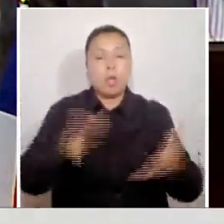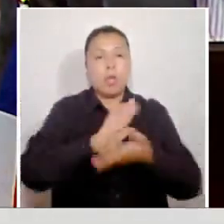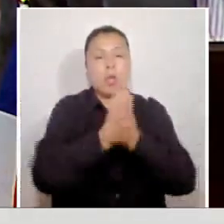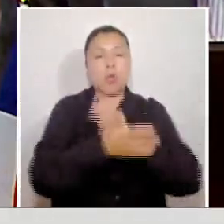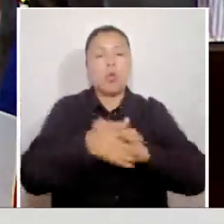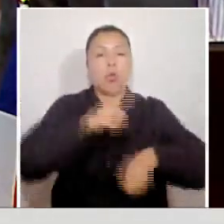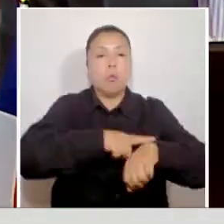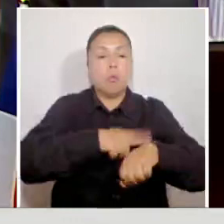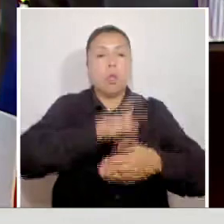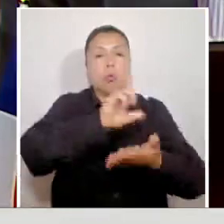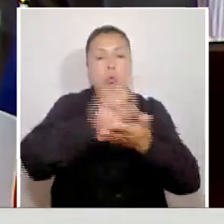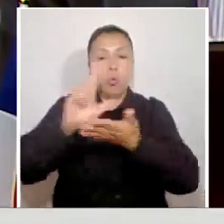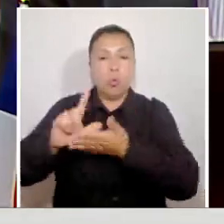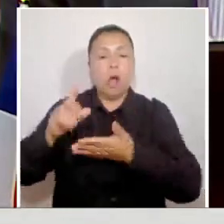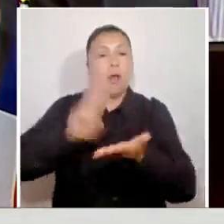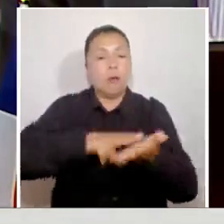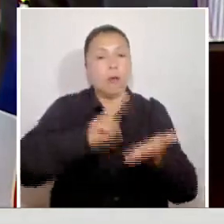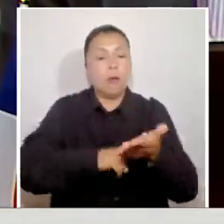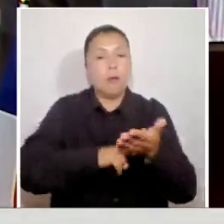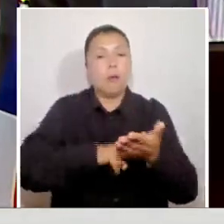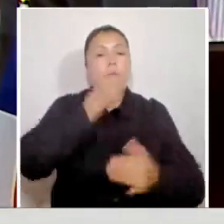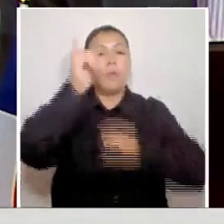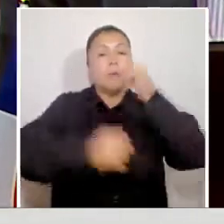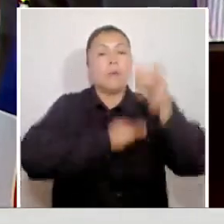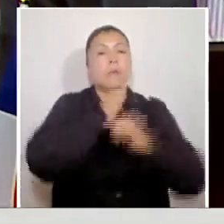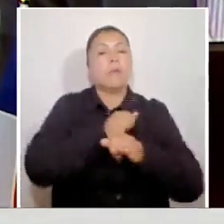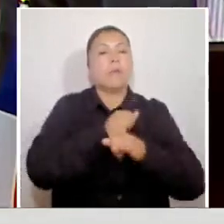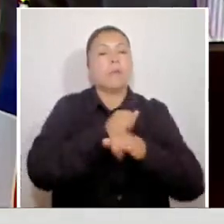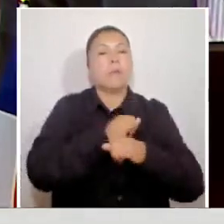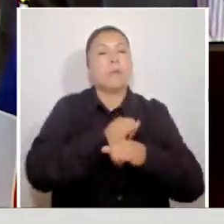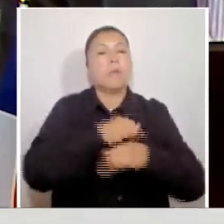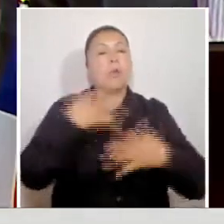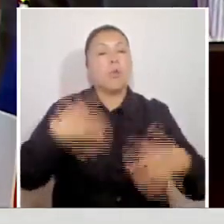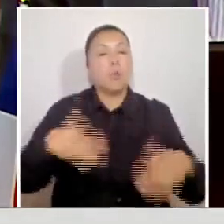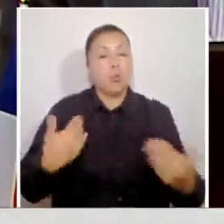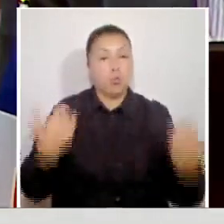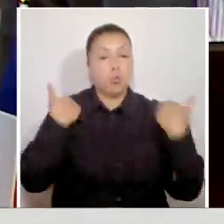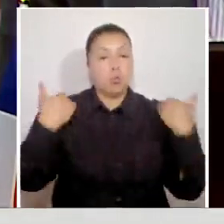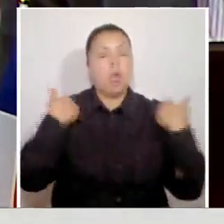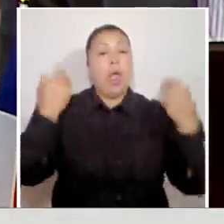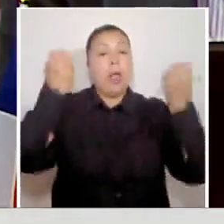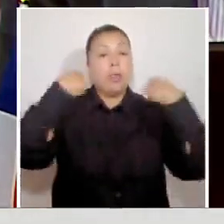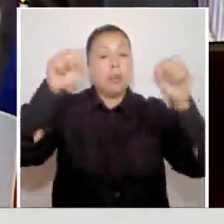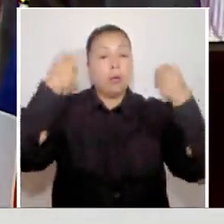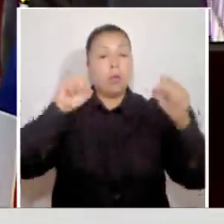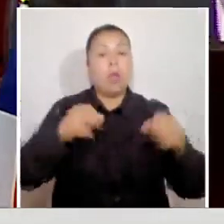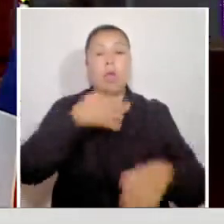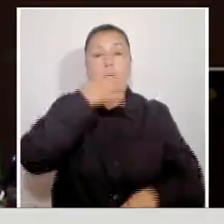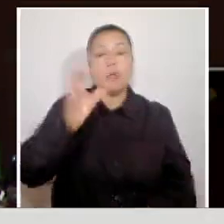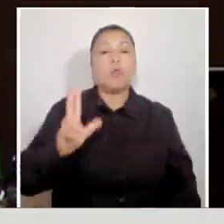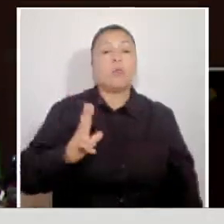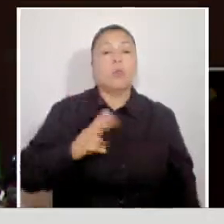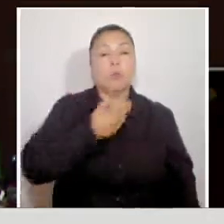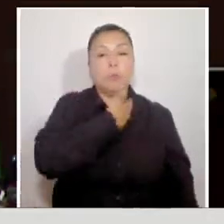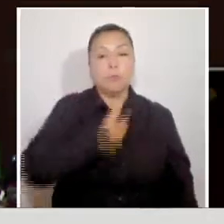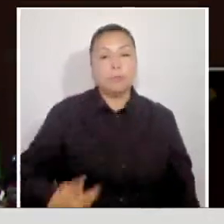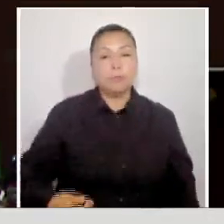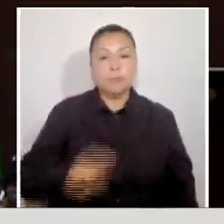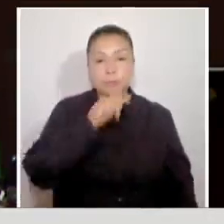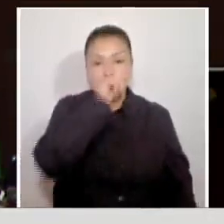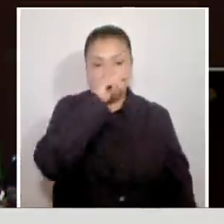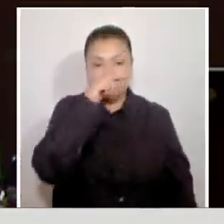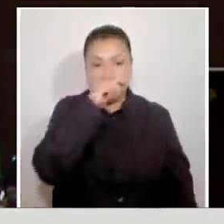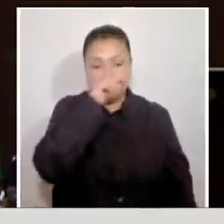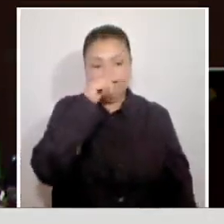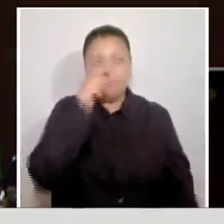y por cierto que estas prácticas a nivel internacional son consideradas prácticas deportivas he dicho muchas gracias presidente Gracias